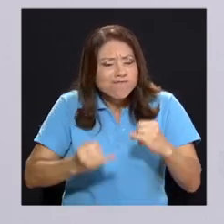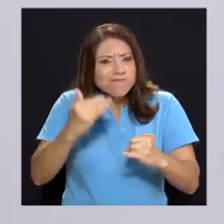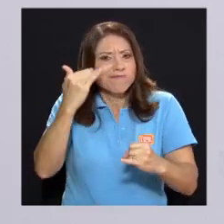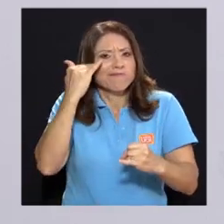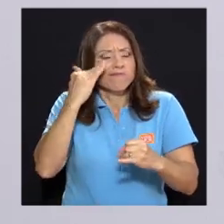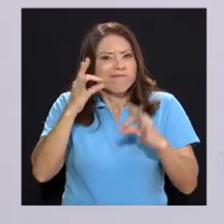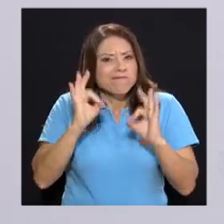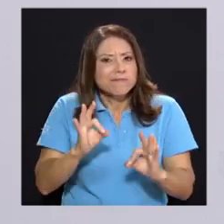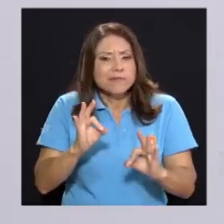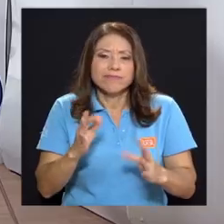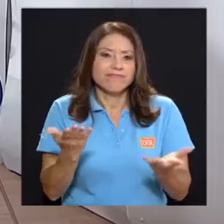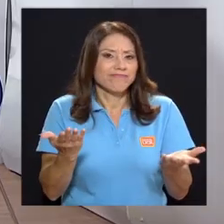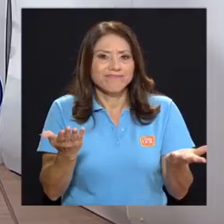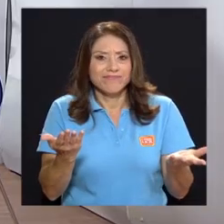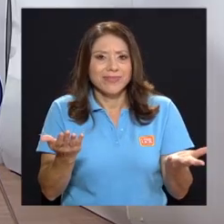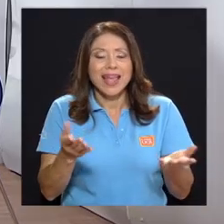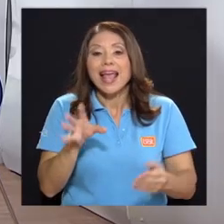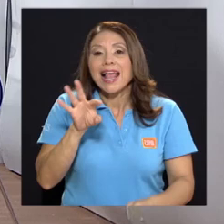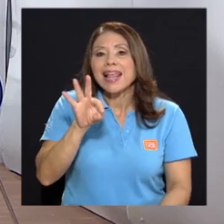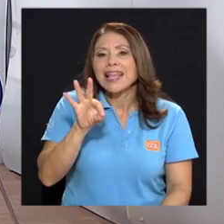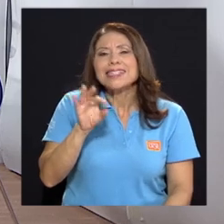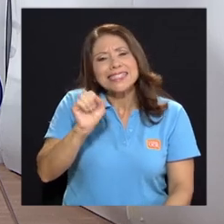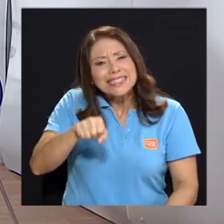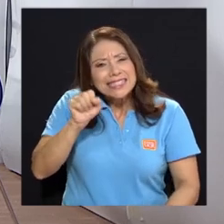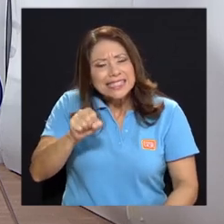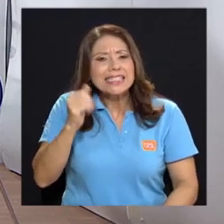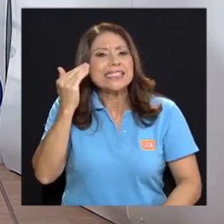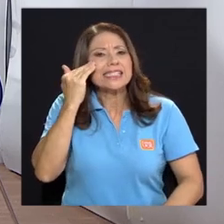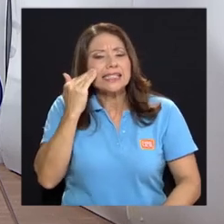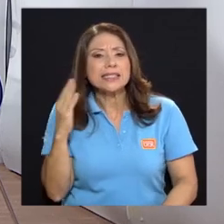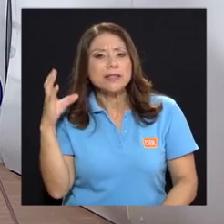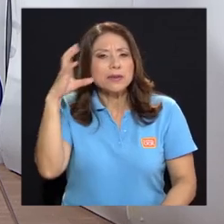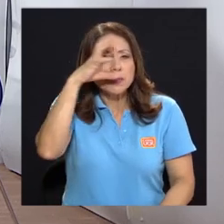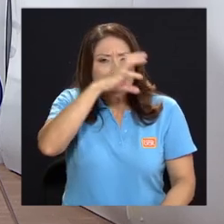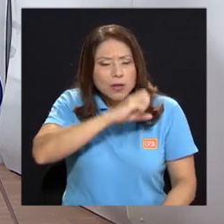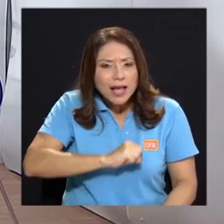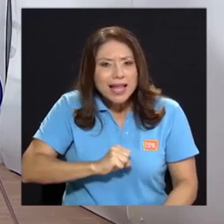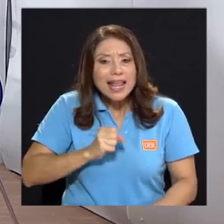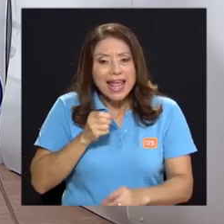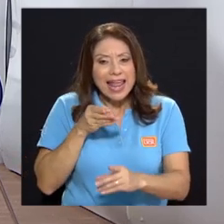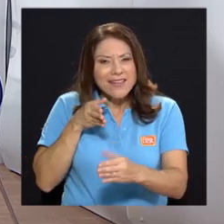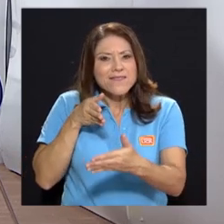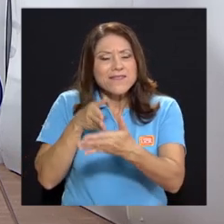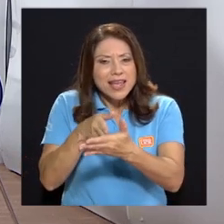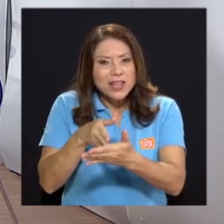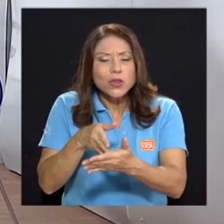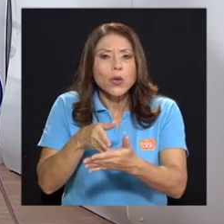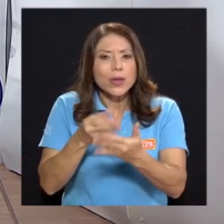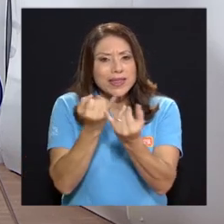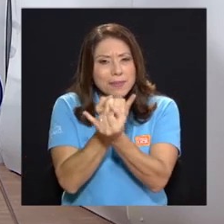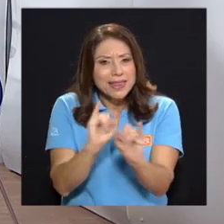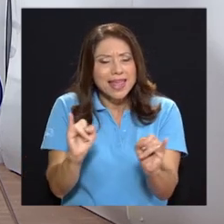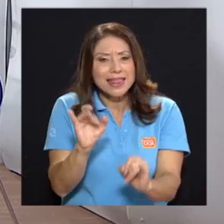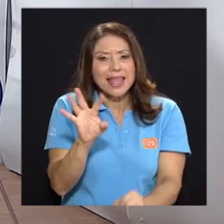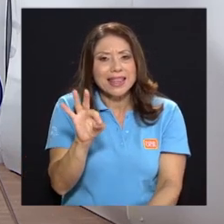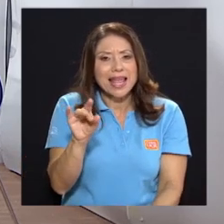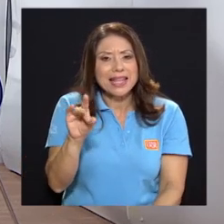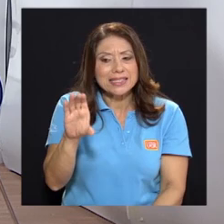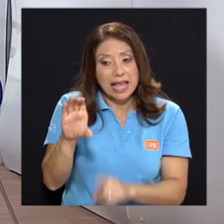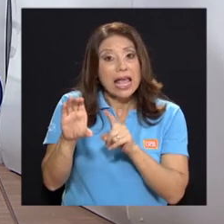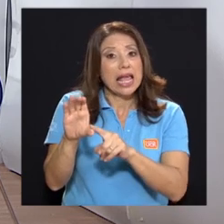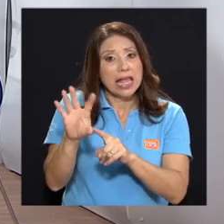tlc si logramos estimar el efecto independiente del tlc y en principio el tlc tiene un efecto positivo